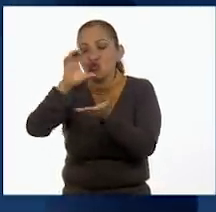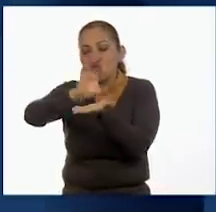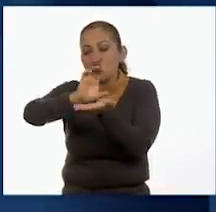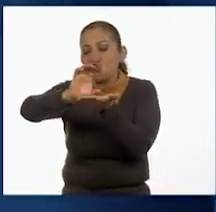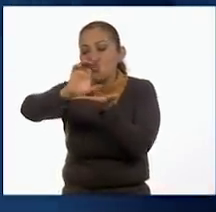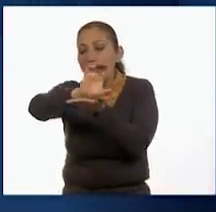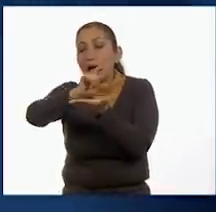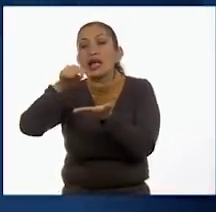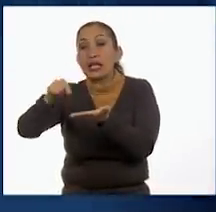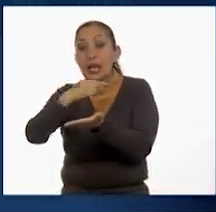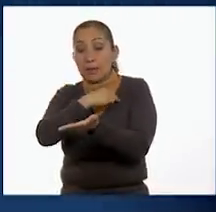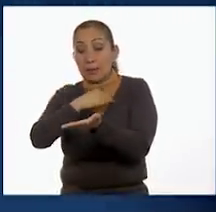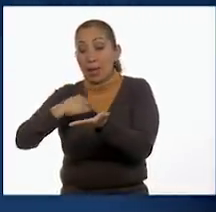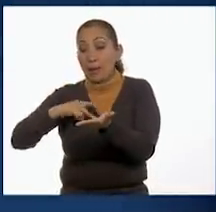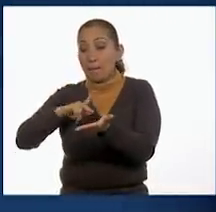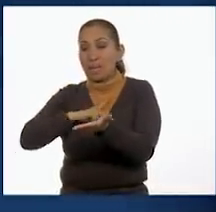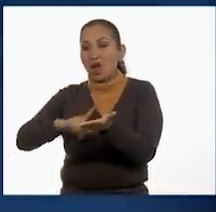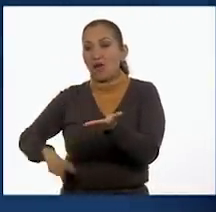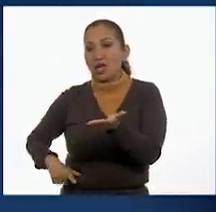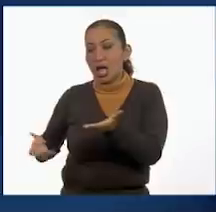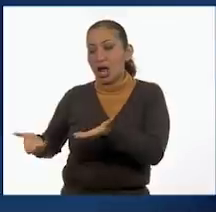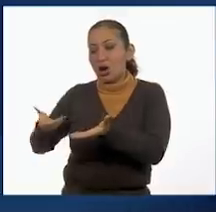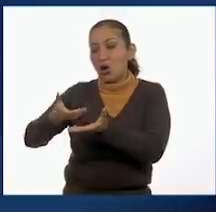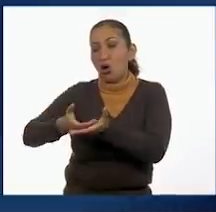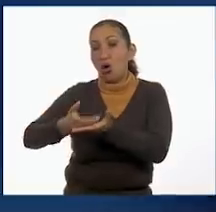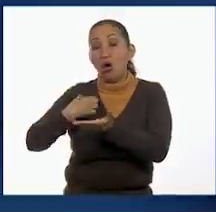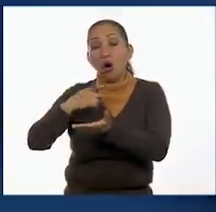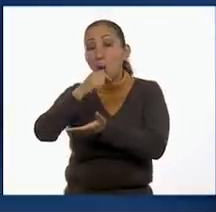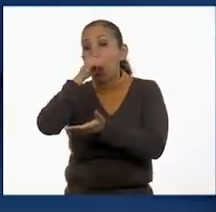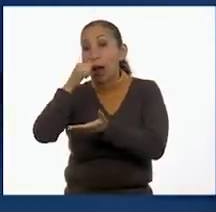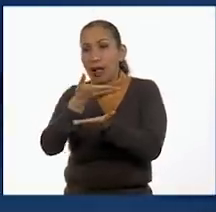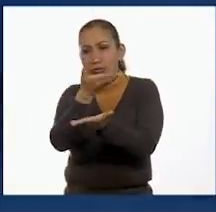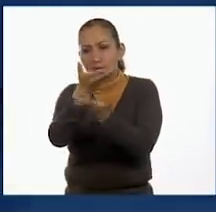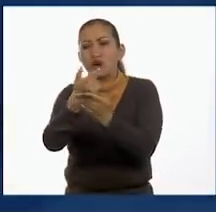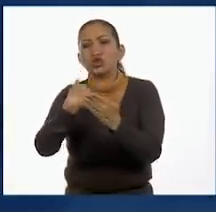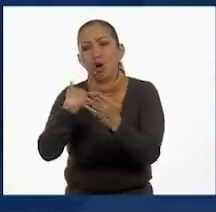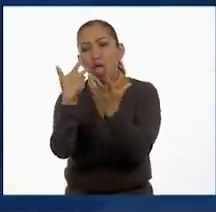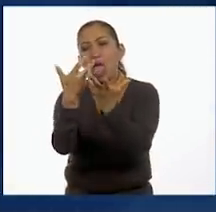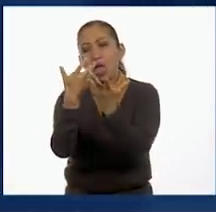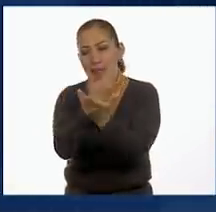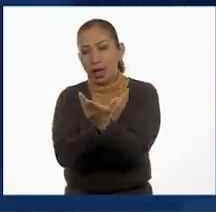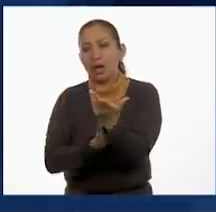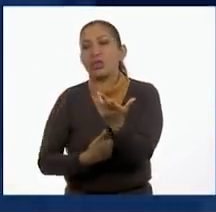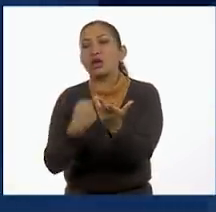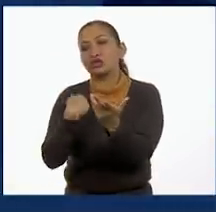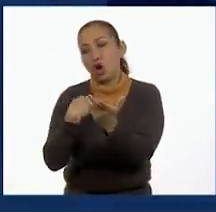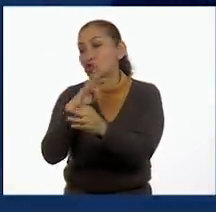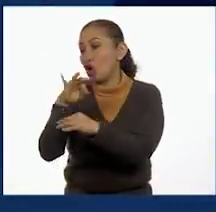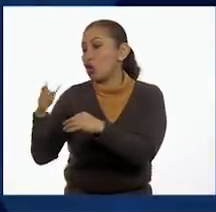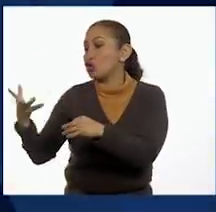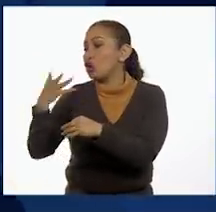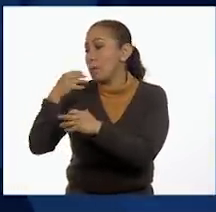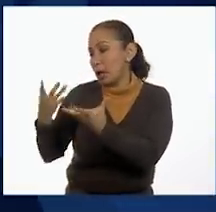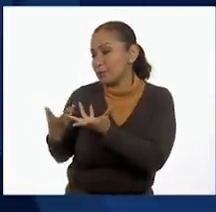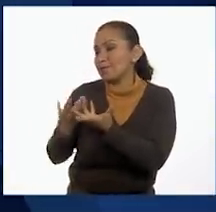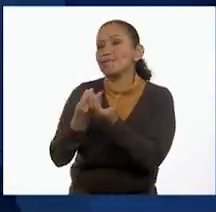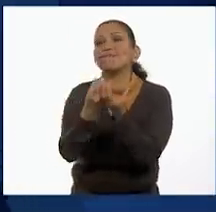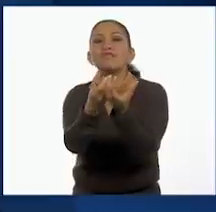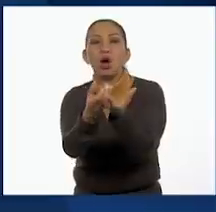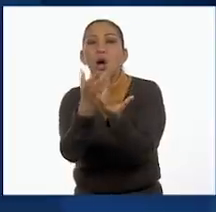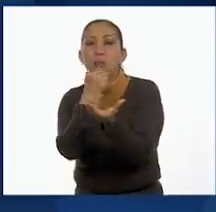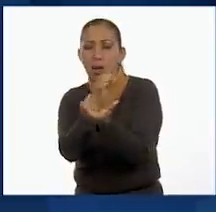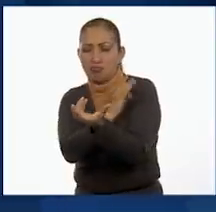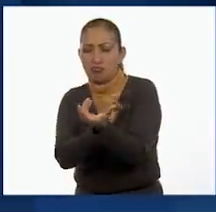son los miembros de su gabinete. Lo que Juárez le ofrecía a la presidencia eran, pues, todos los hombres que lo acompañaban,